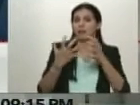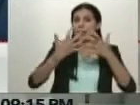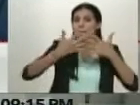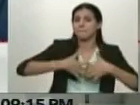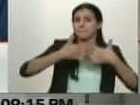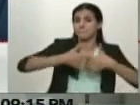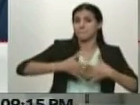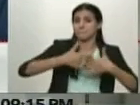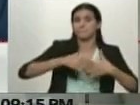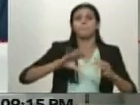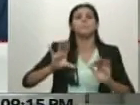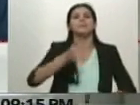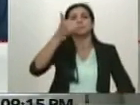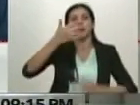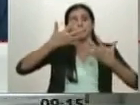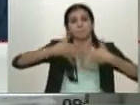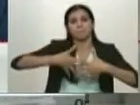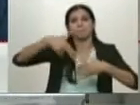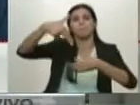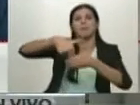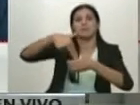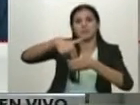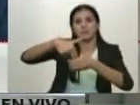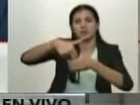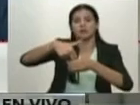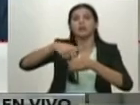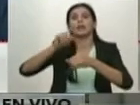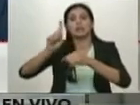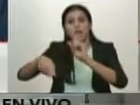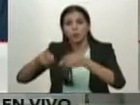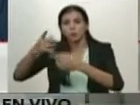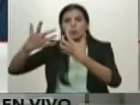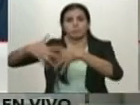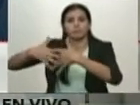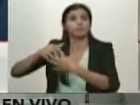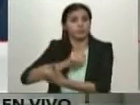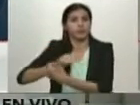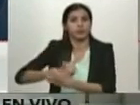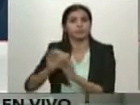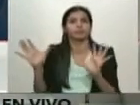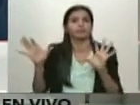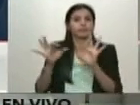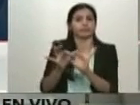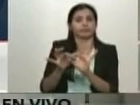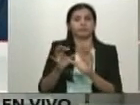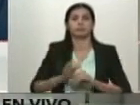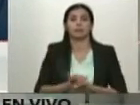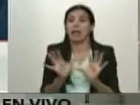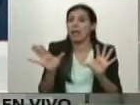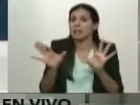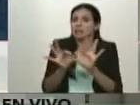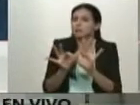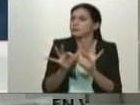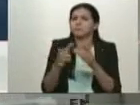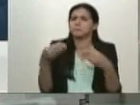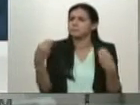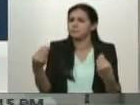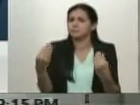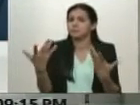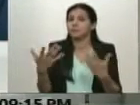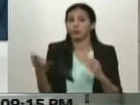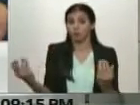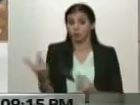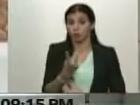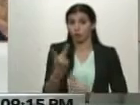industria petrolera y sectores con capacidad productiva del sector privado. Una alianza para